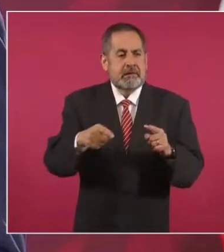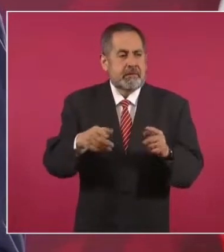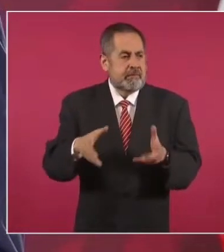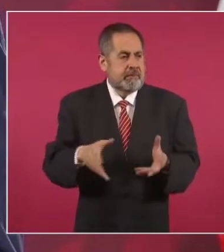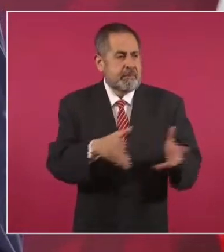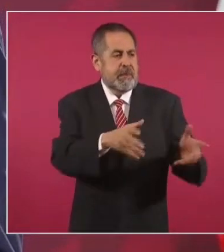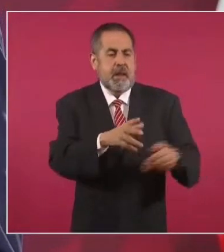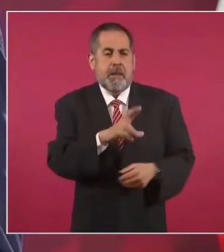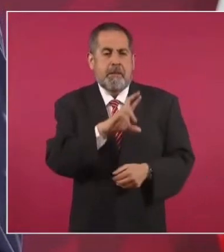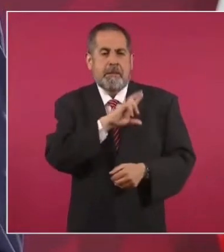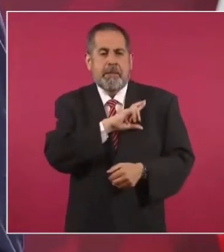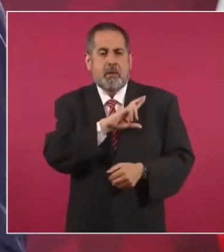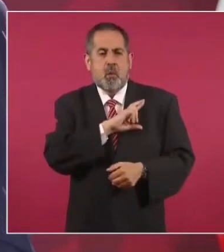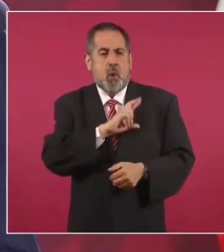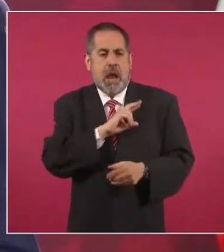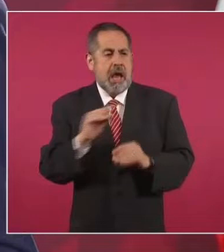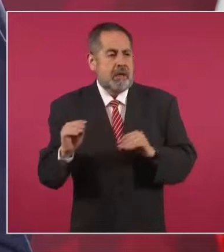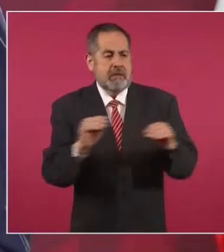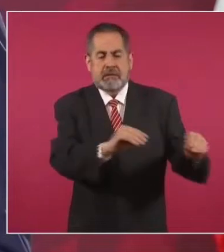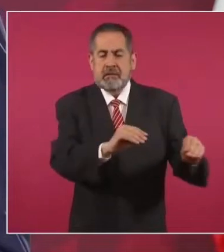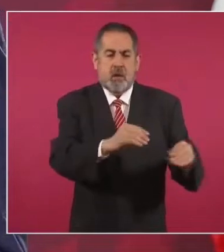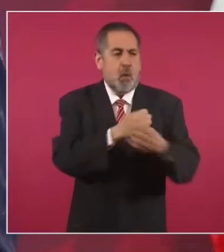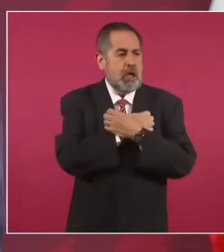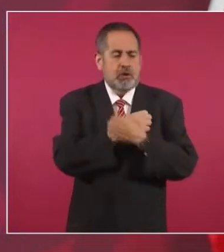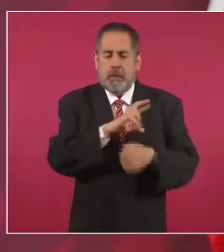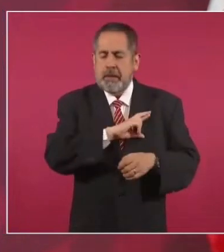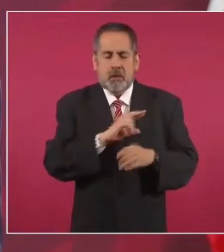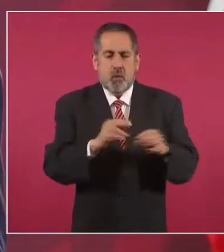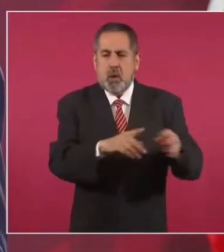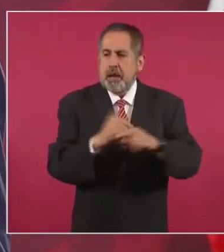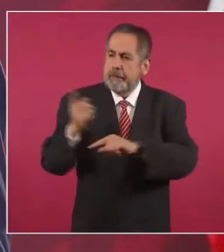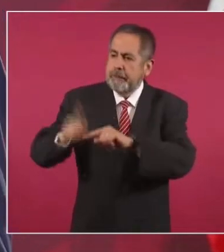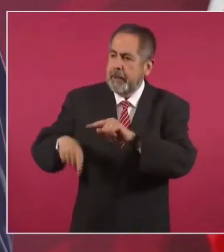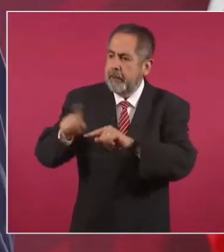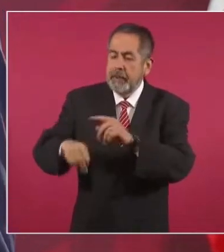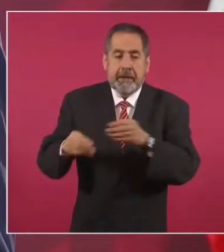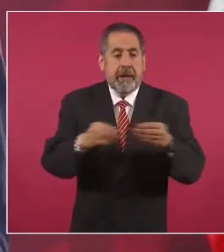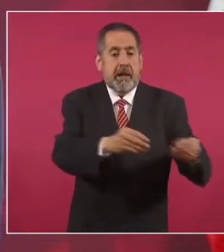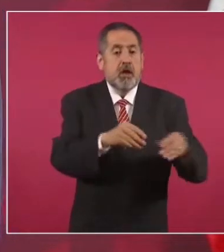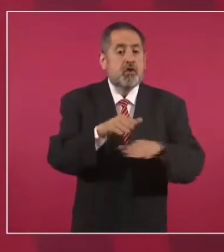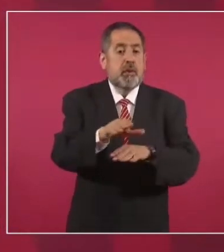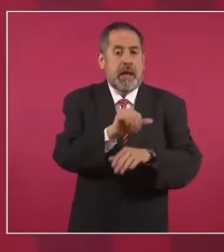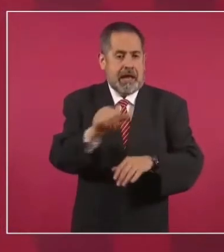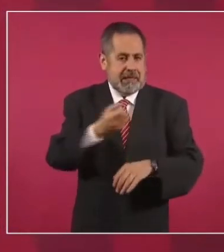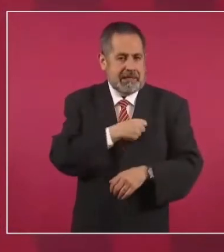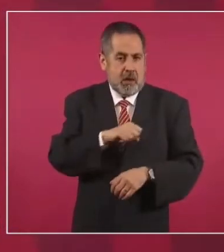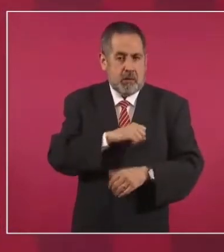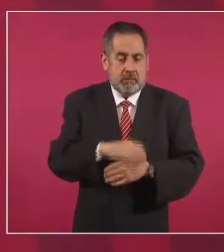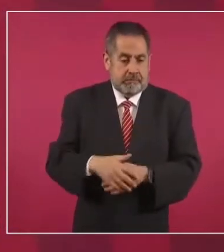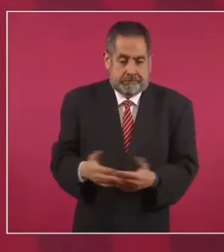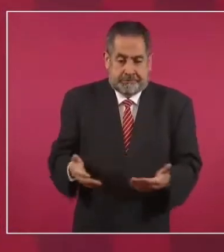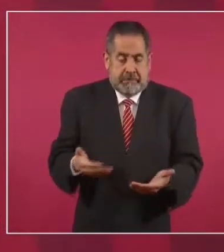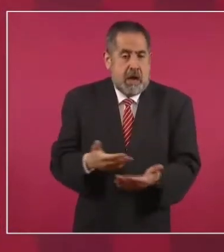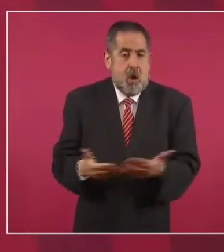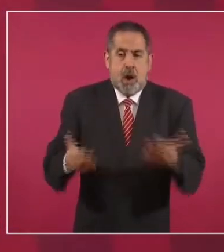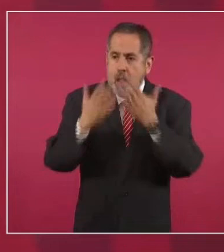privatización en la educación, en la salud? Pues que ahora no tenemos